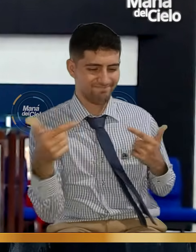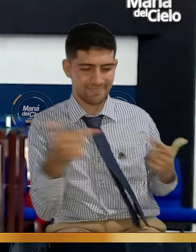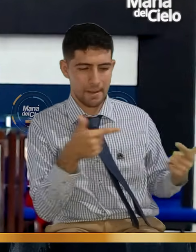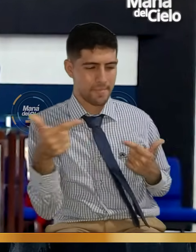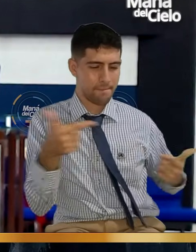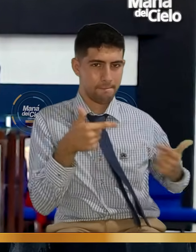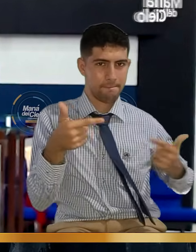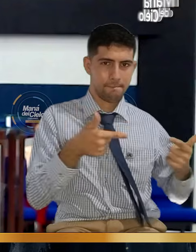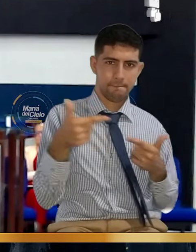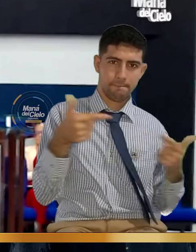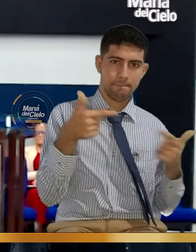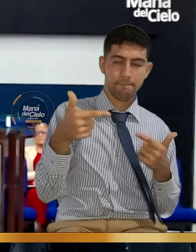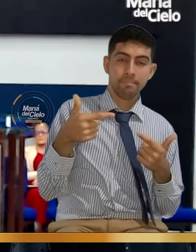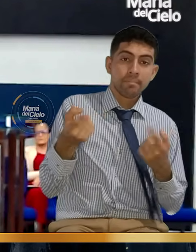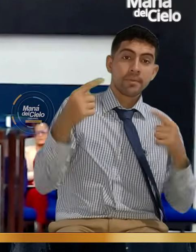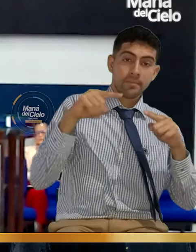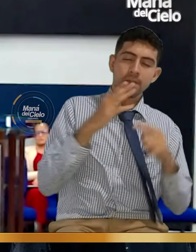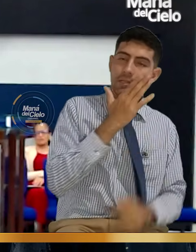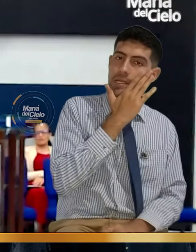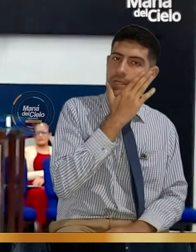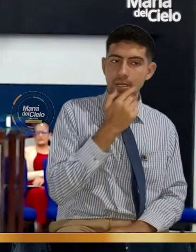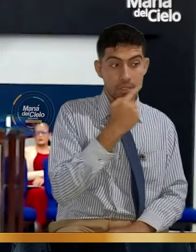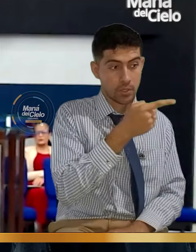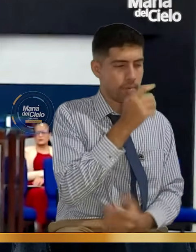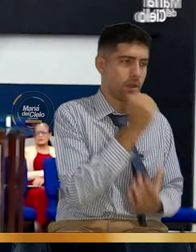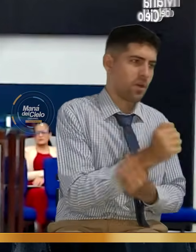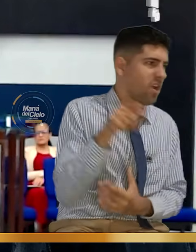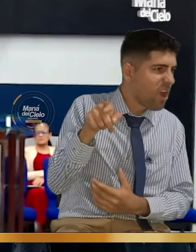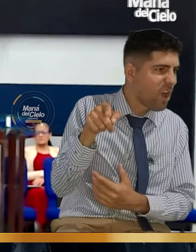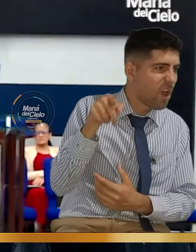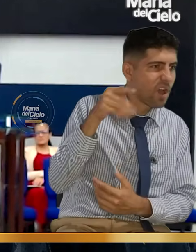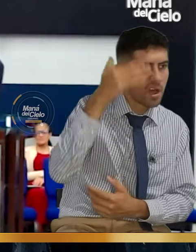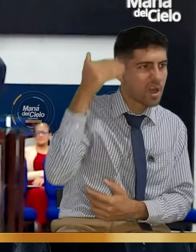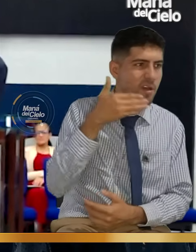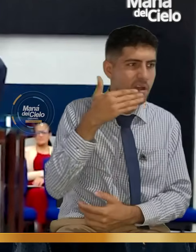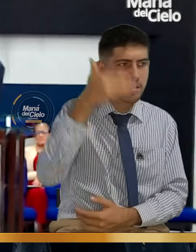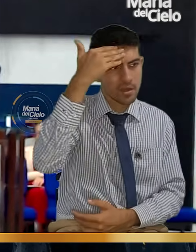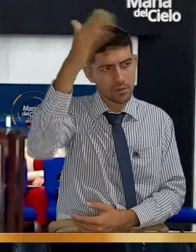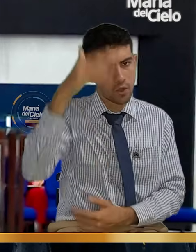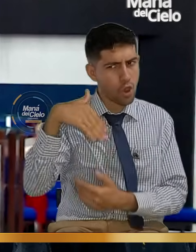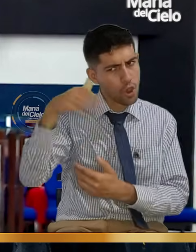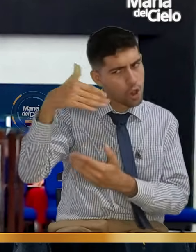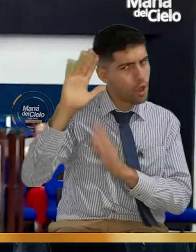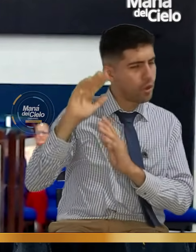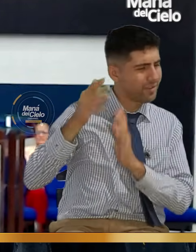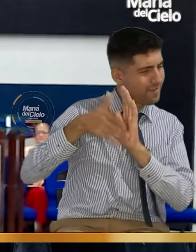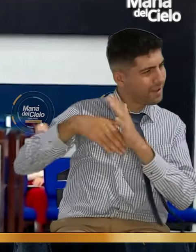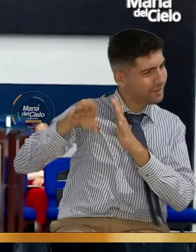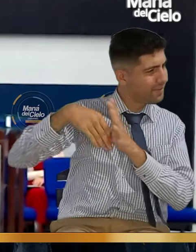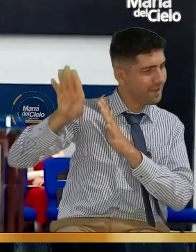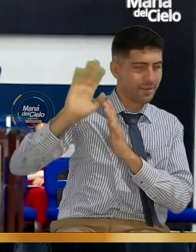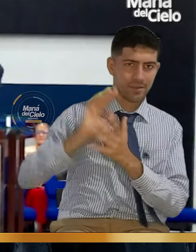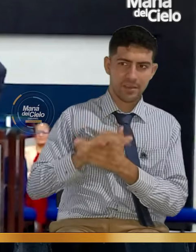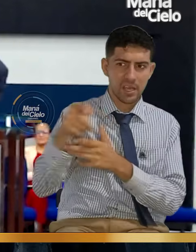una discusión ahí, algunas situaciones difíciles con Sara. Claro, ¿cómo voy a echar a mi hijo? Pero Abraham consulta